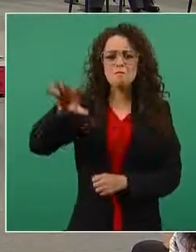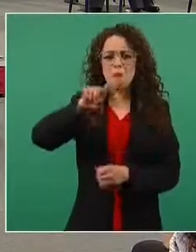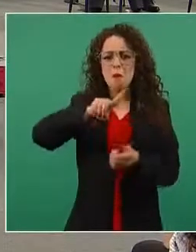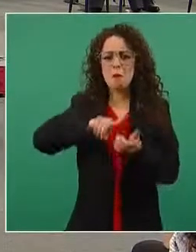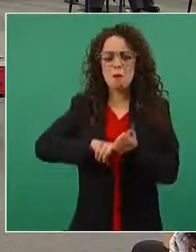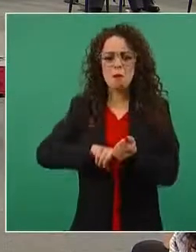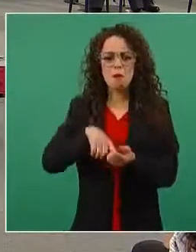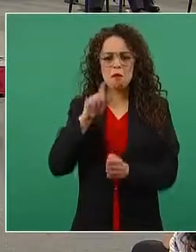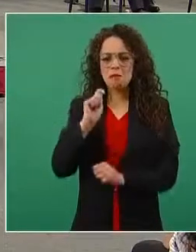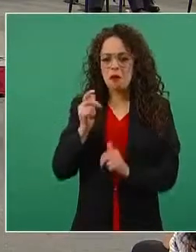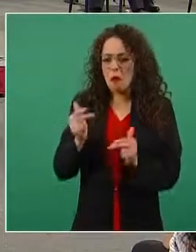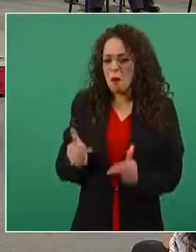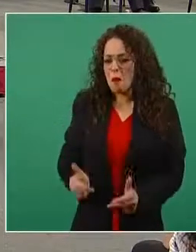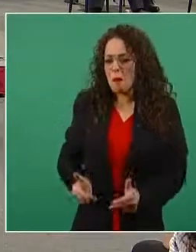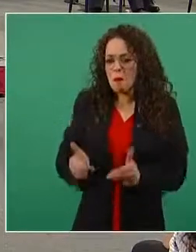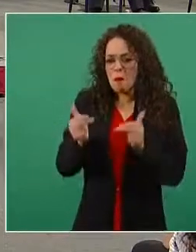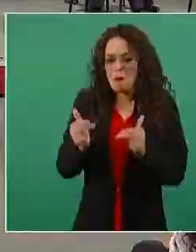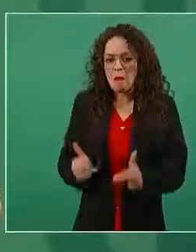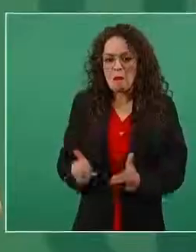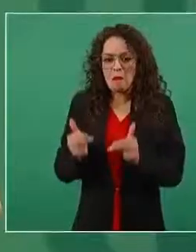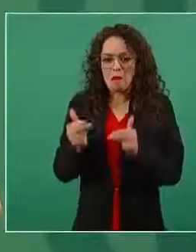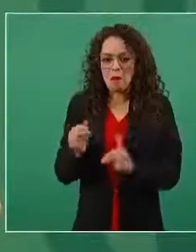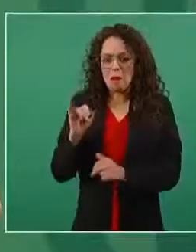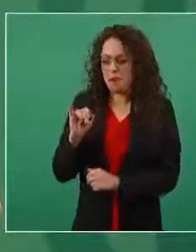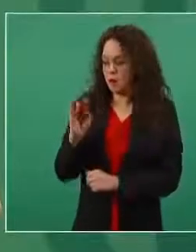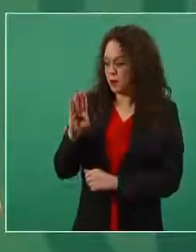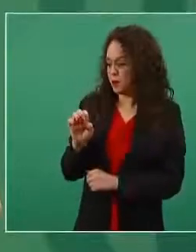Entonces, Iberdrola